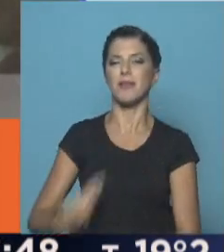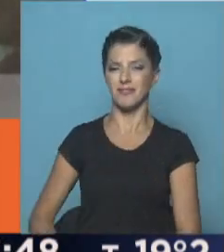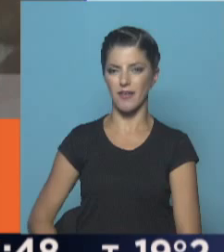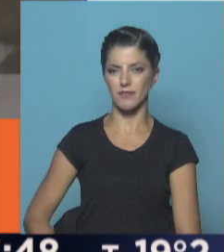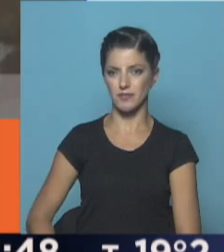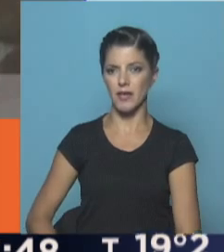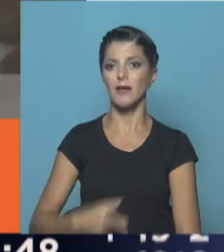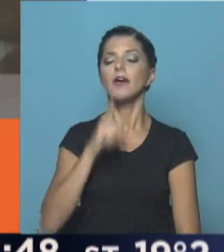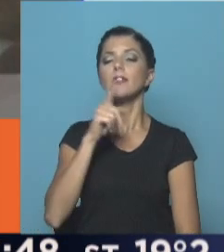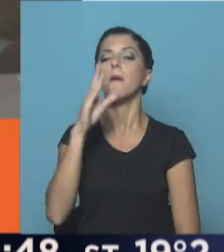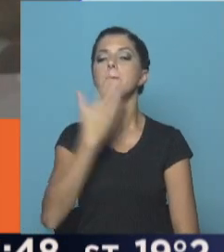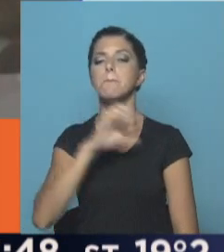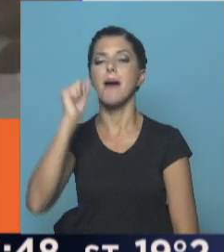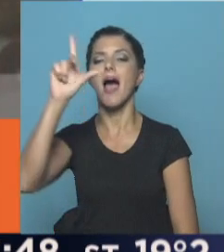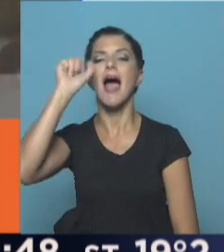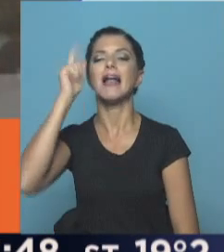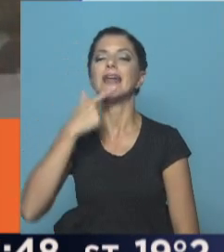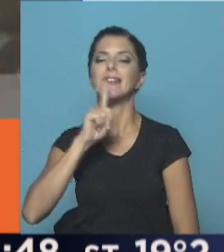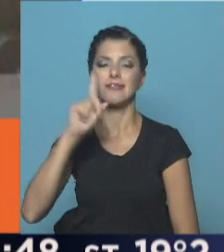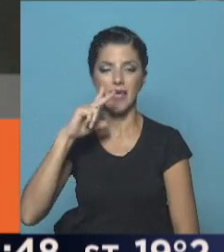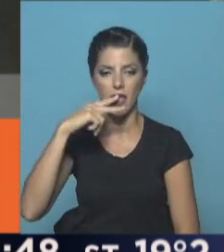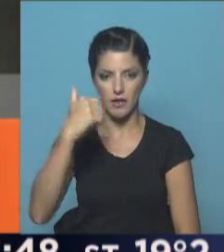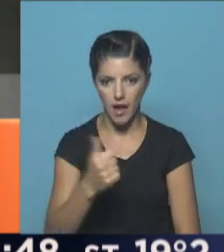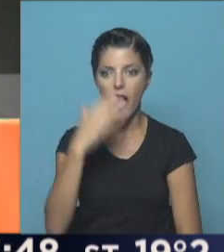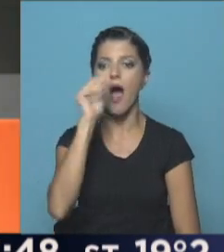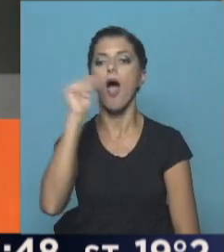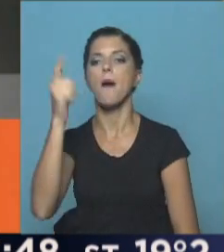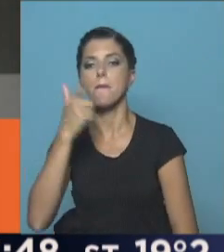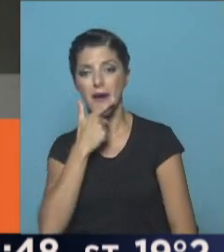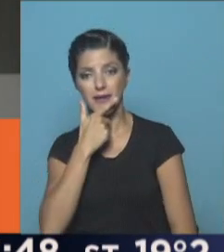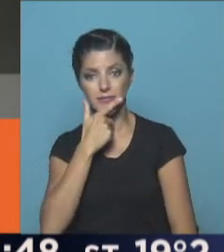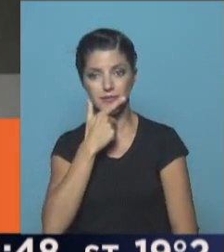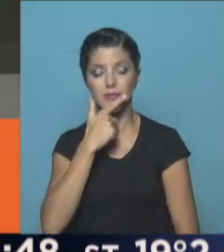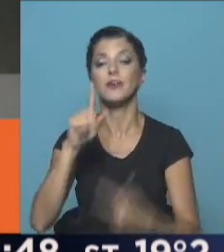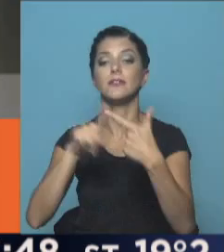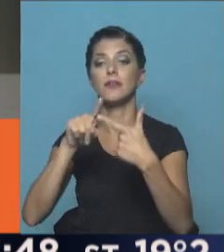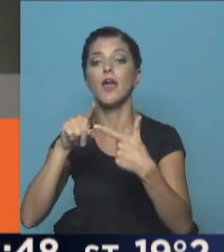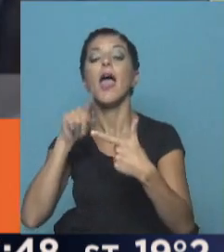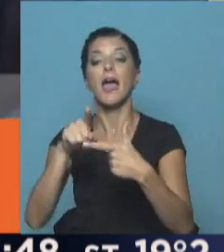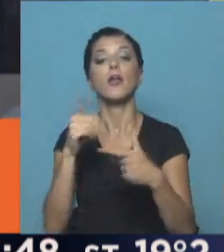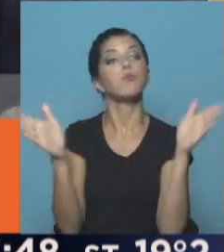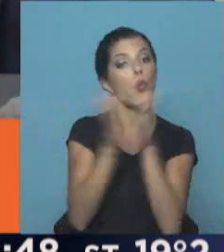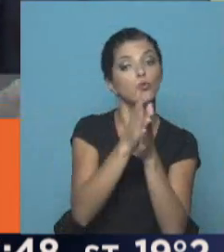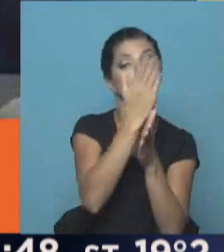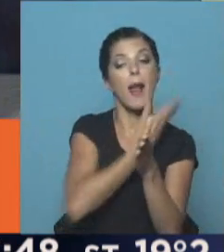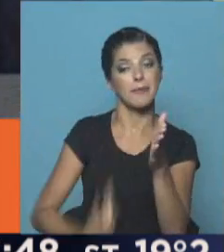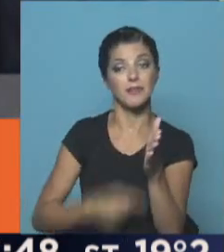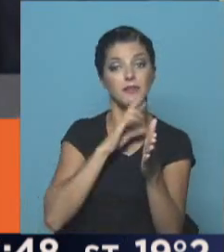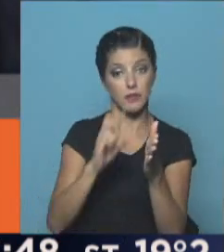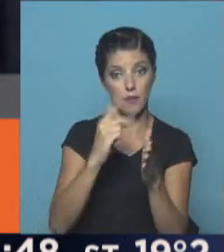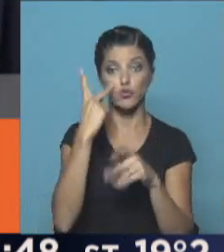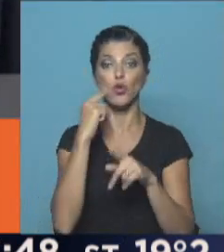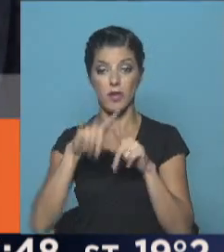Autoridad Nacional Palestina, Mohamed Abbas, y líder de la organización palestina rival, Fatah, mantuvo en la Casa Blanca con el presidente Donald